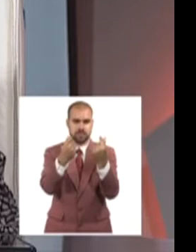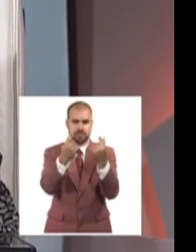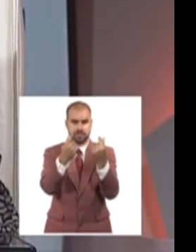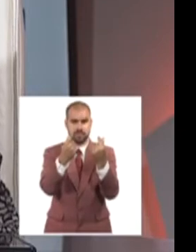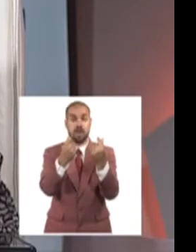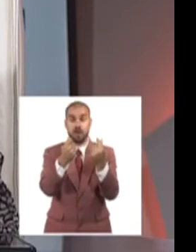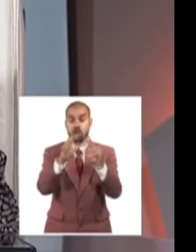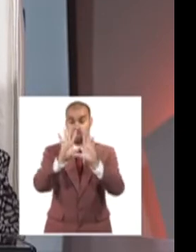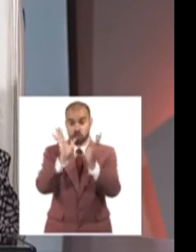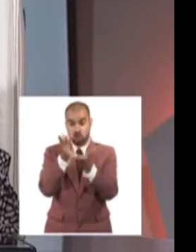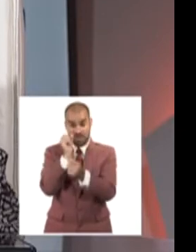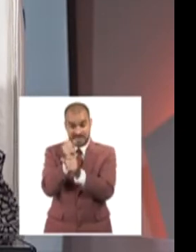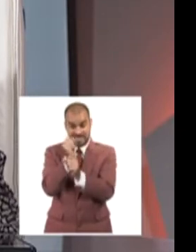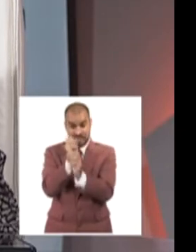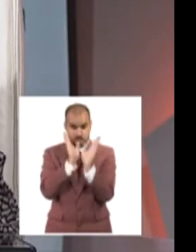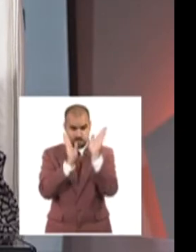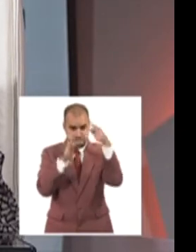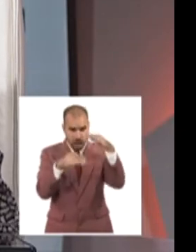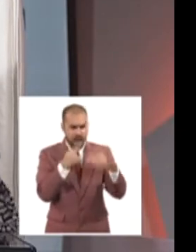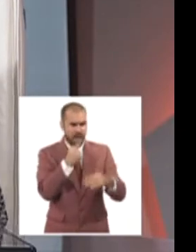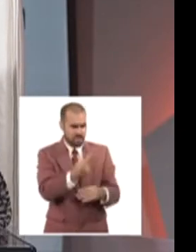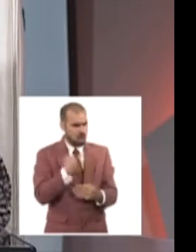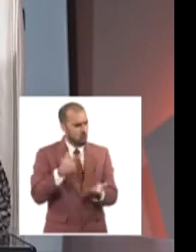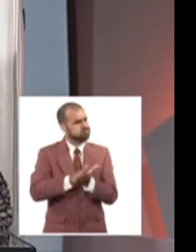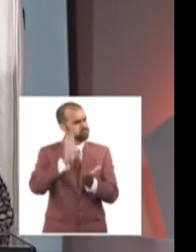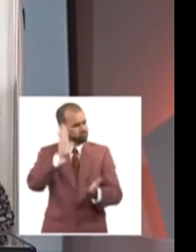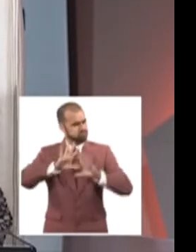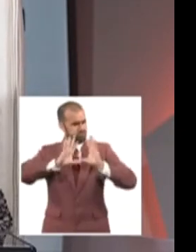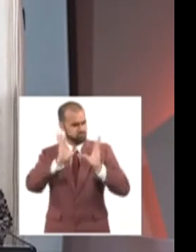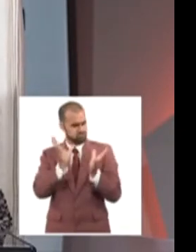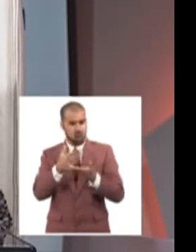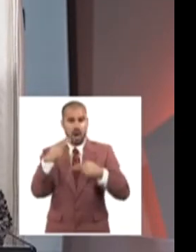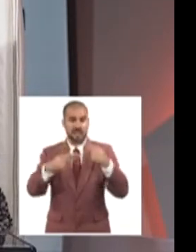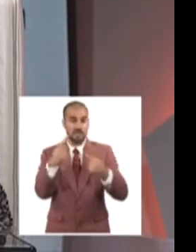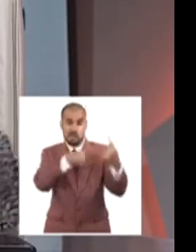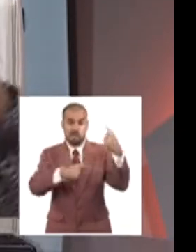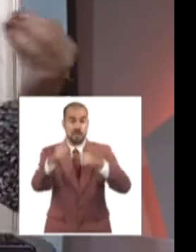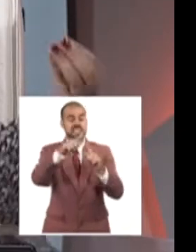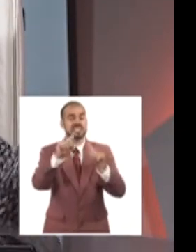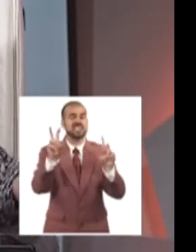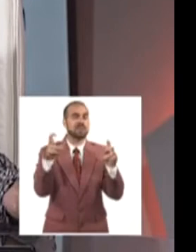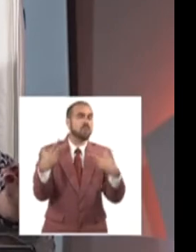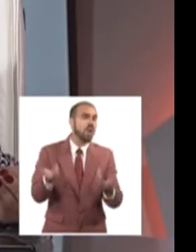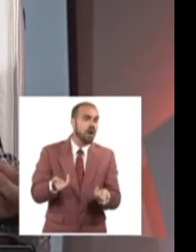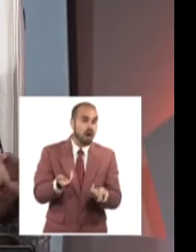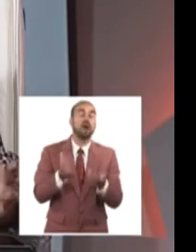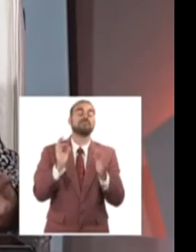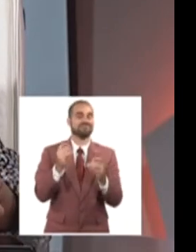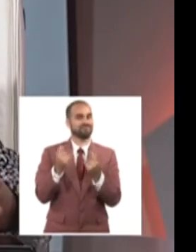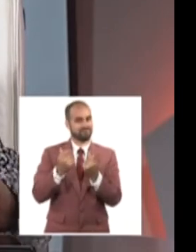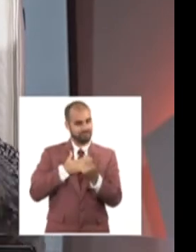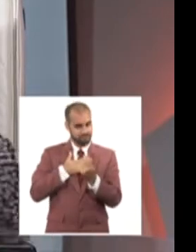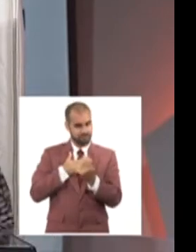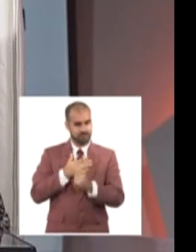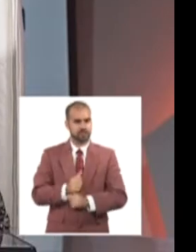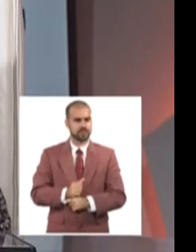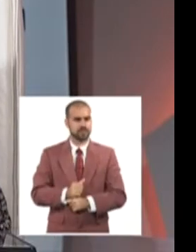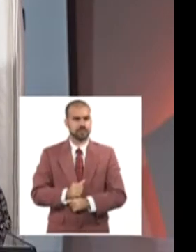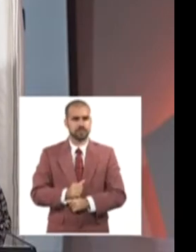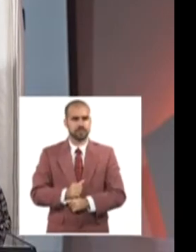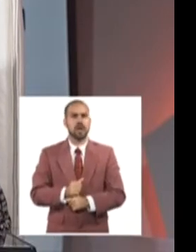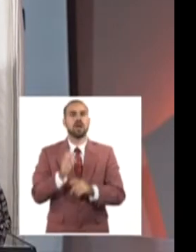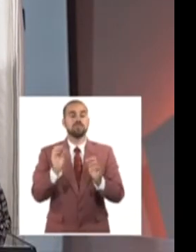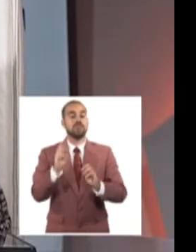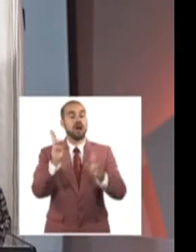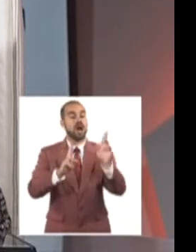toda esta campaña principalmente ha sido el principal tema en la conciliación del electorado y en